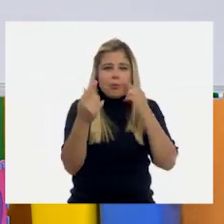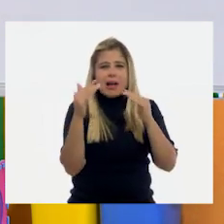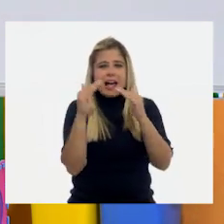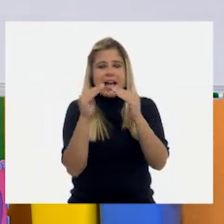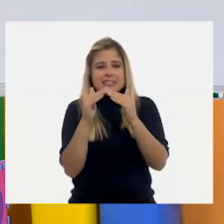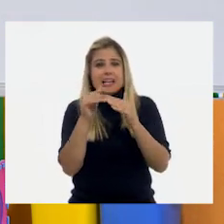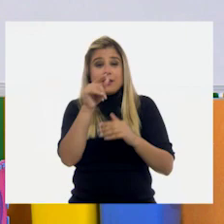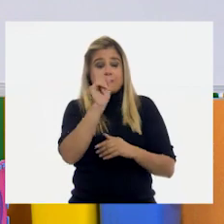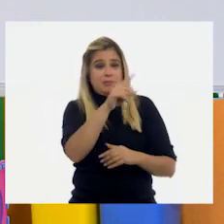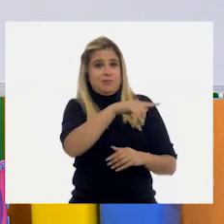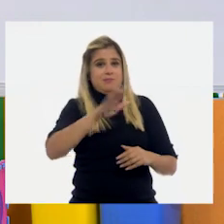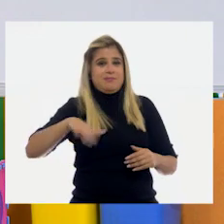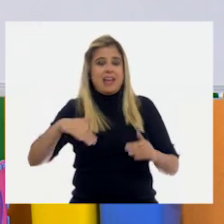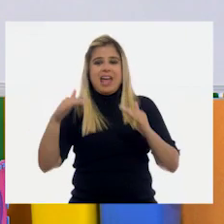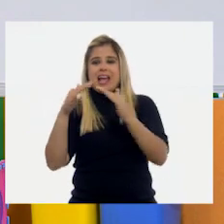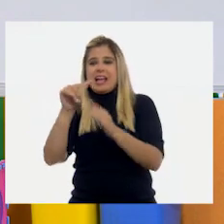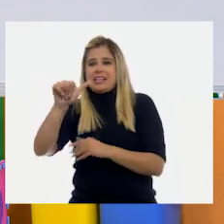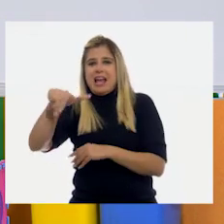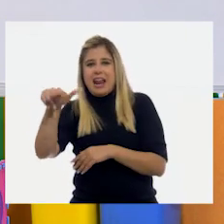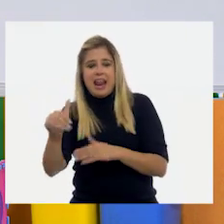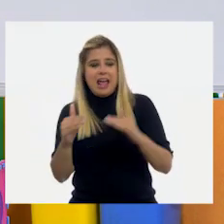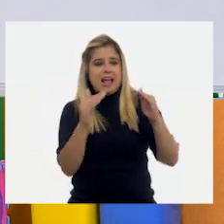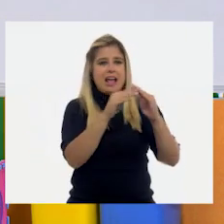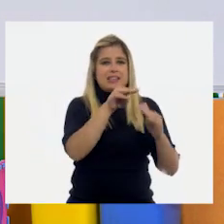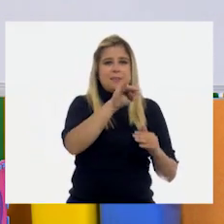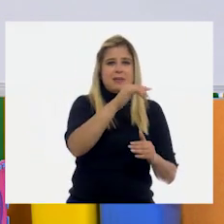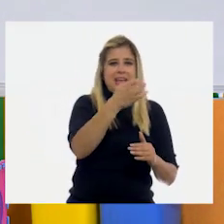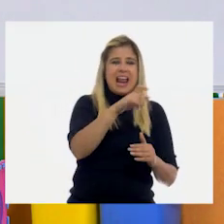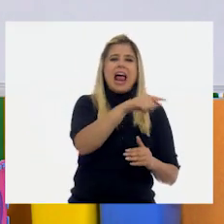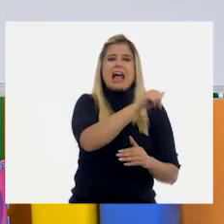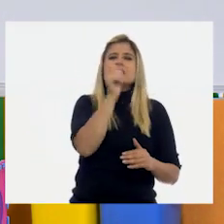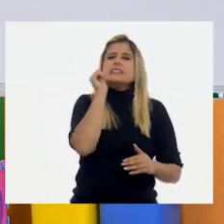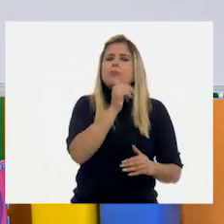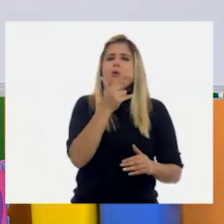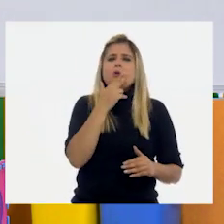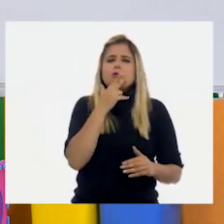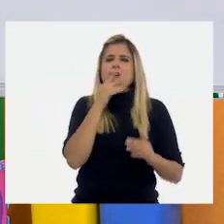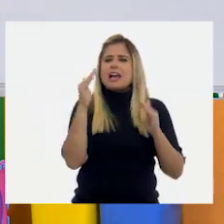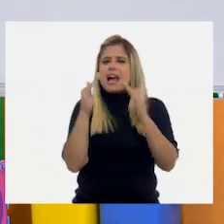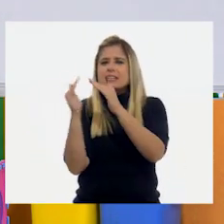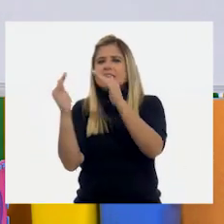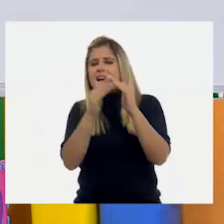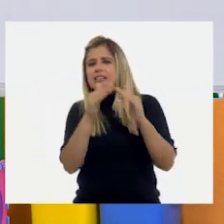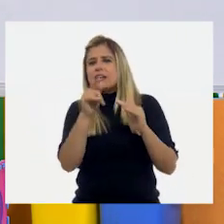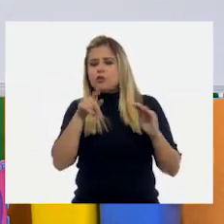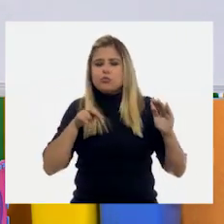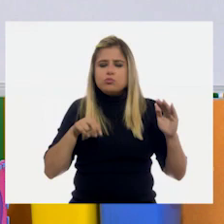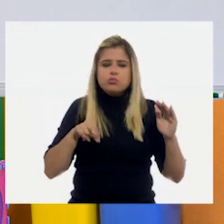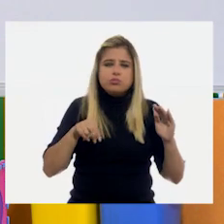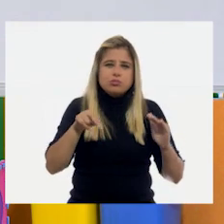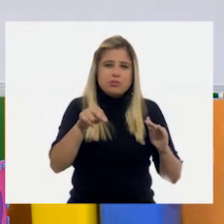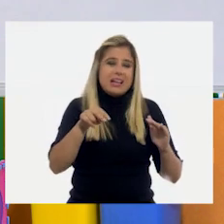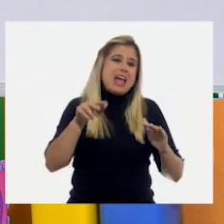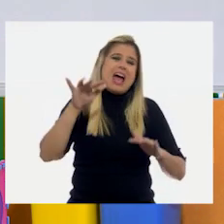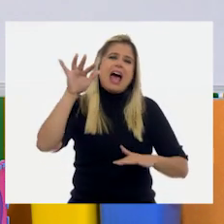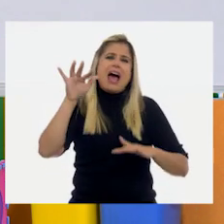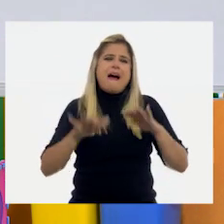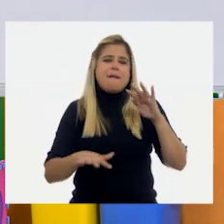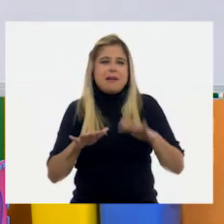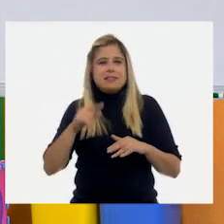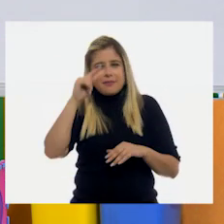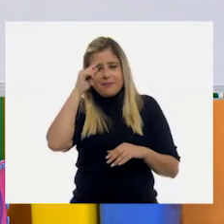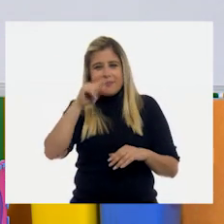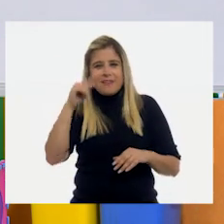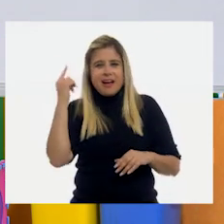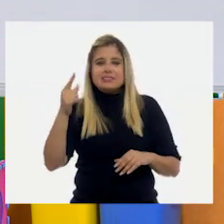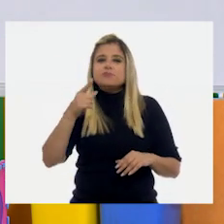bien tú lo dijiste, en la casa de Ana y en ajá, la casa de Miguel. En medio, bueno, te vas. Pero a veces es como más factible